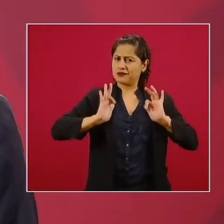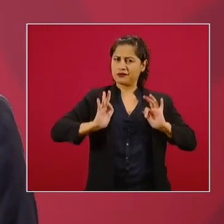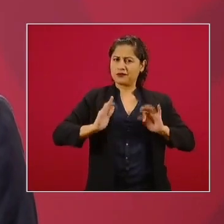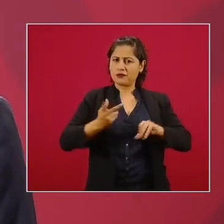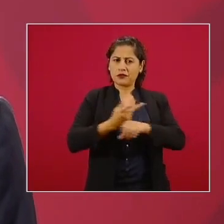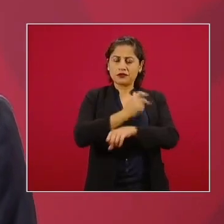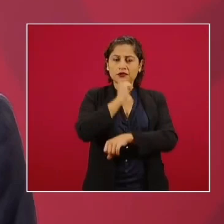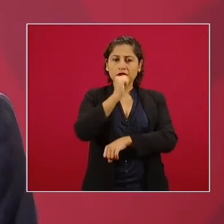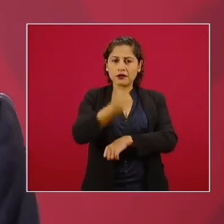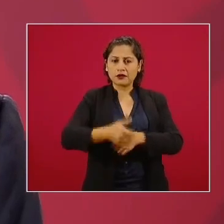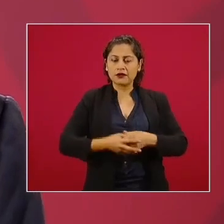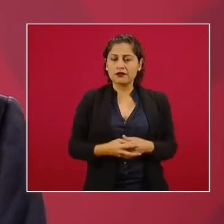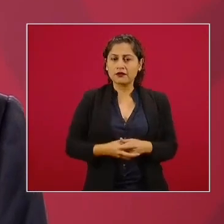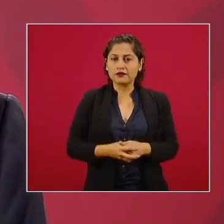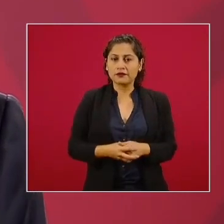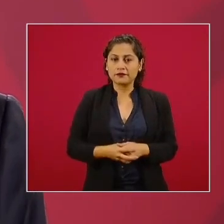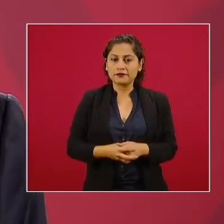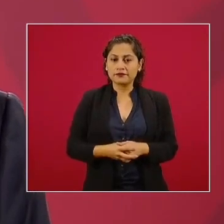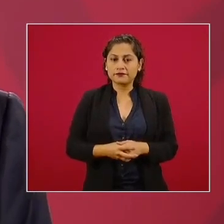Y va